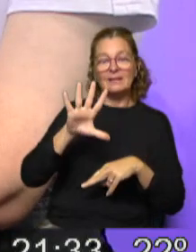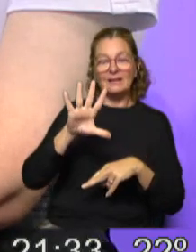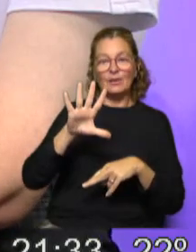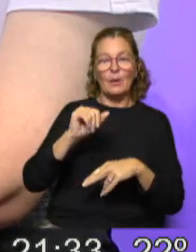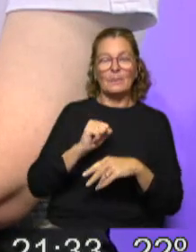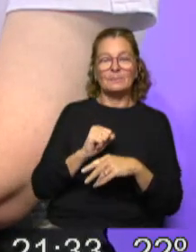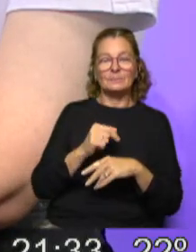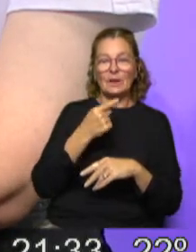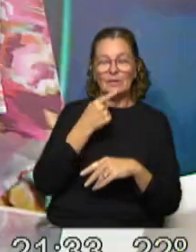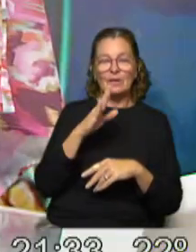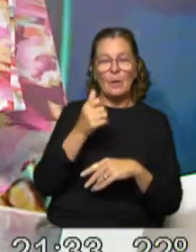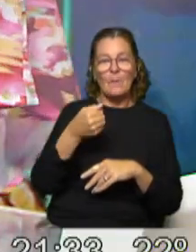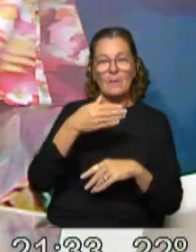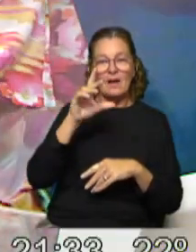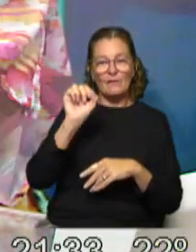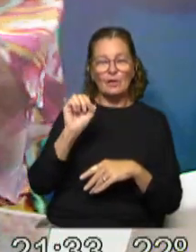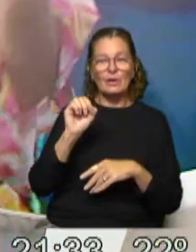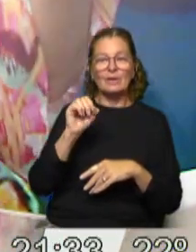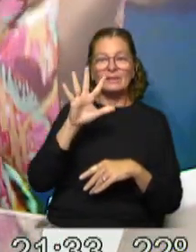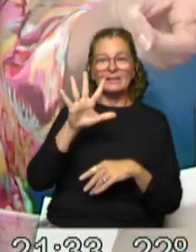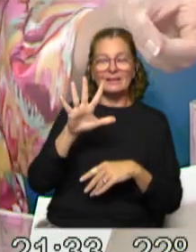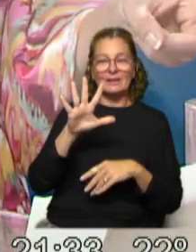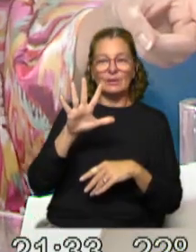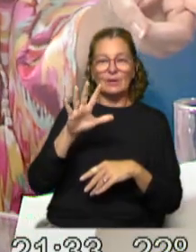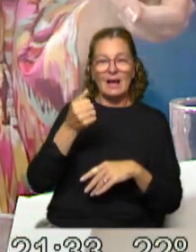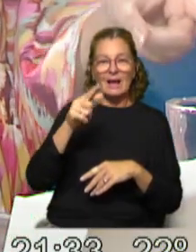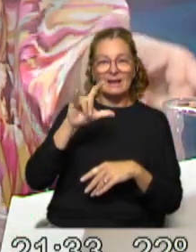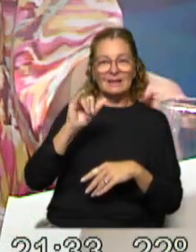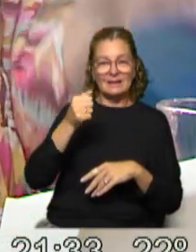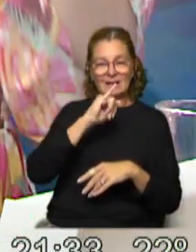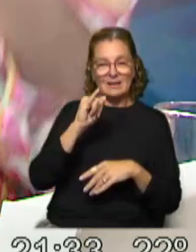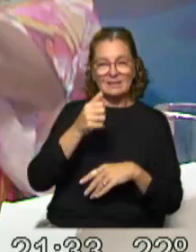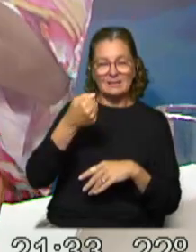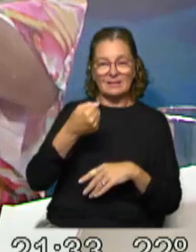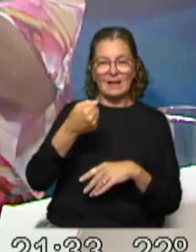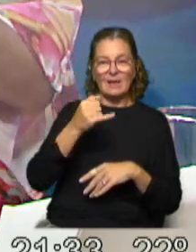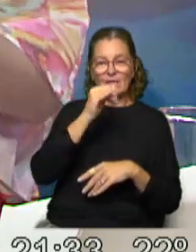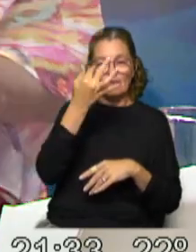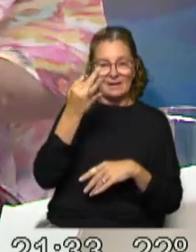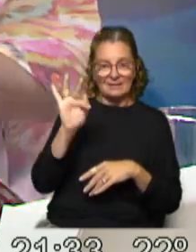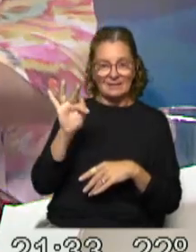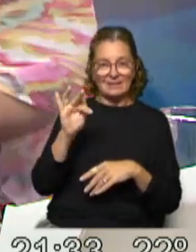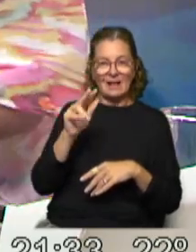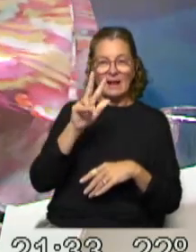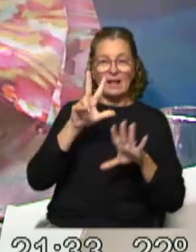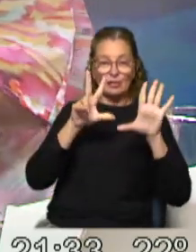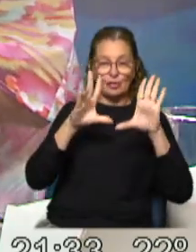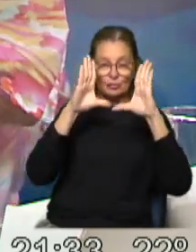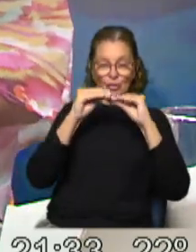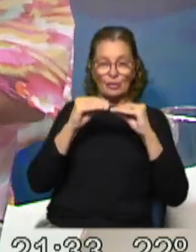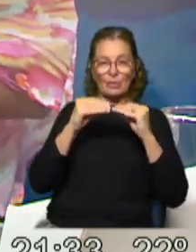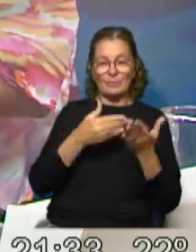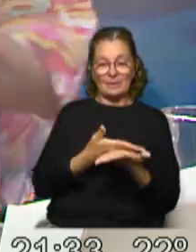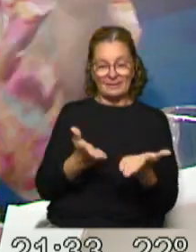dijo Pablito hoy cuando arrancamos. El martes 5 en la Alianza Francesa, a las 20 horas, presentan Cordón